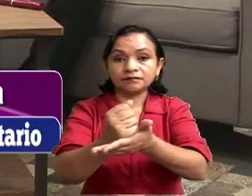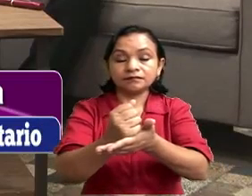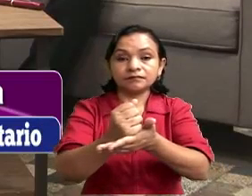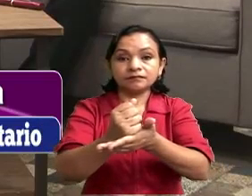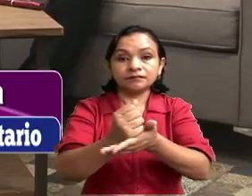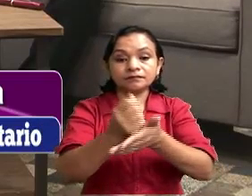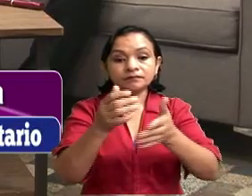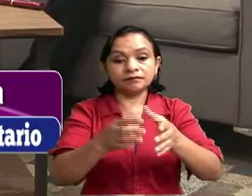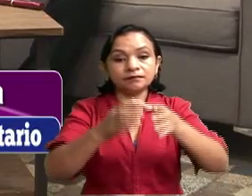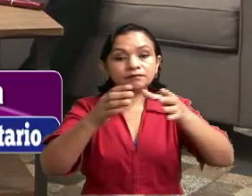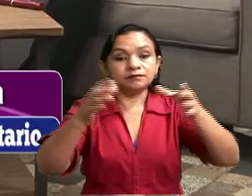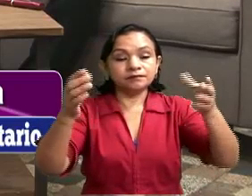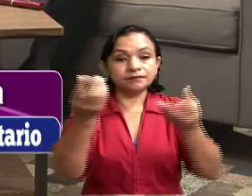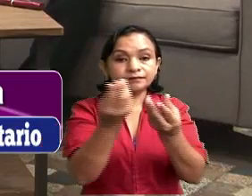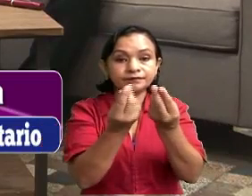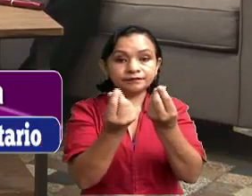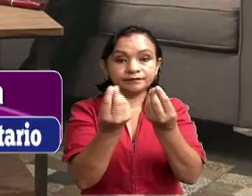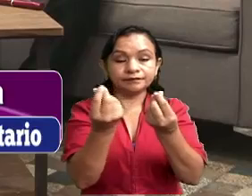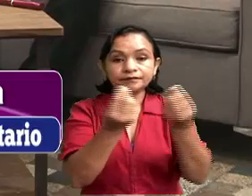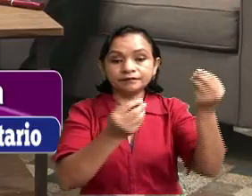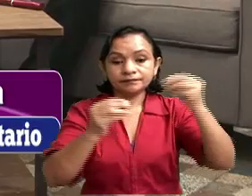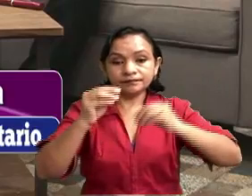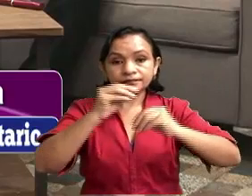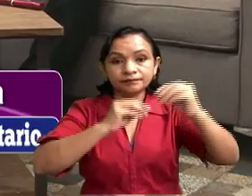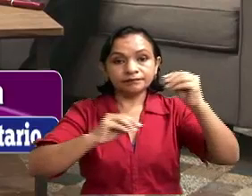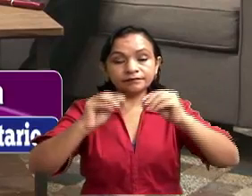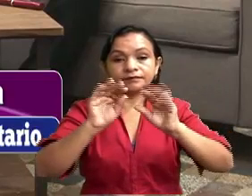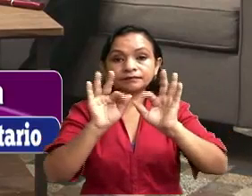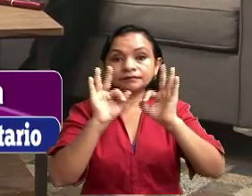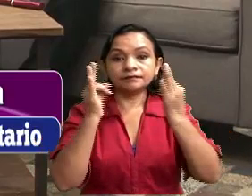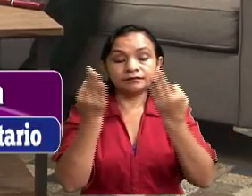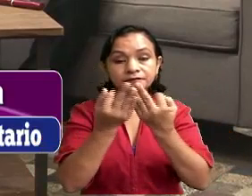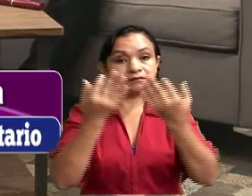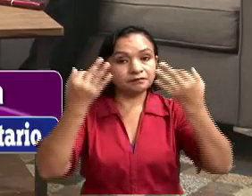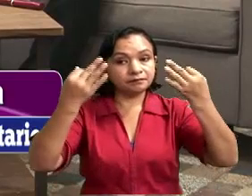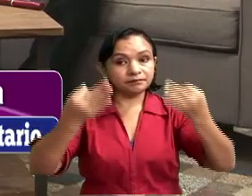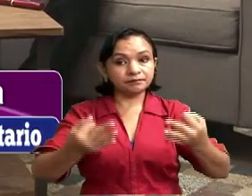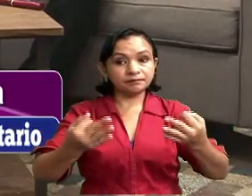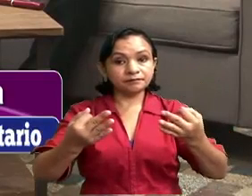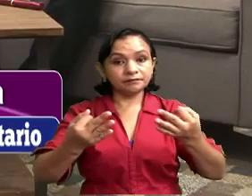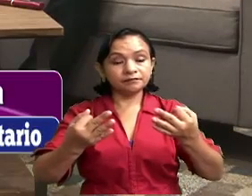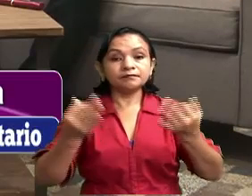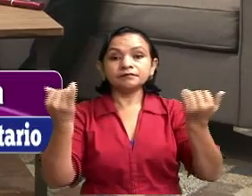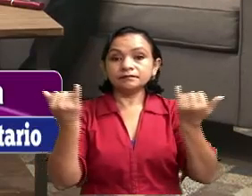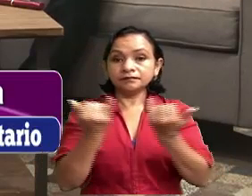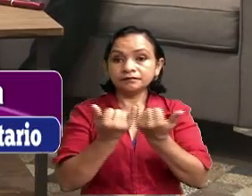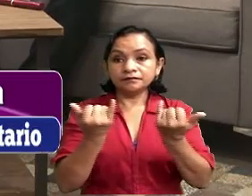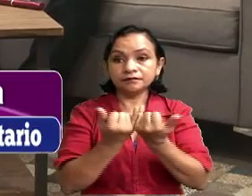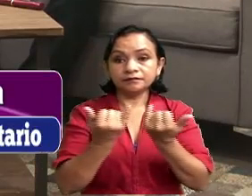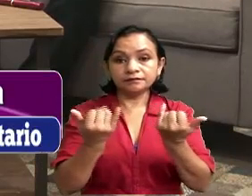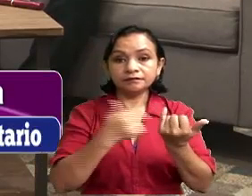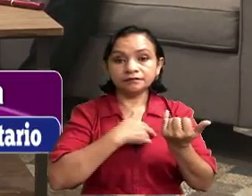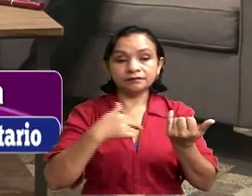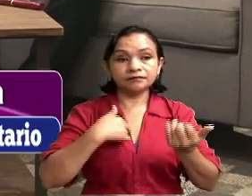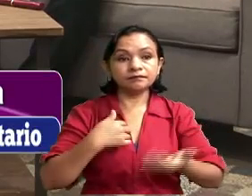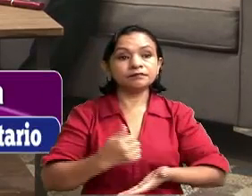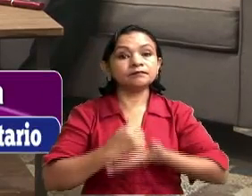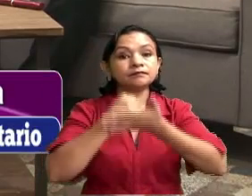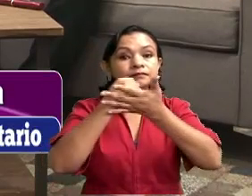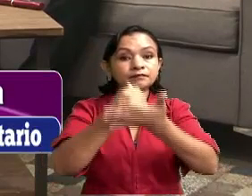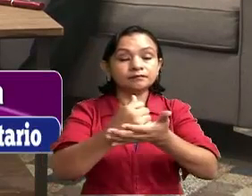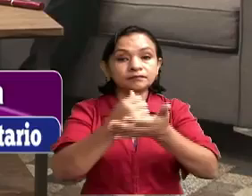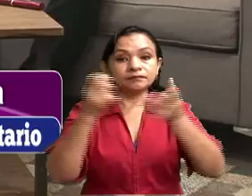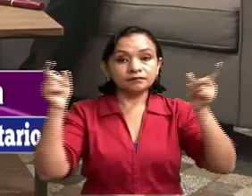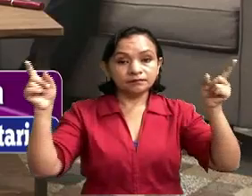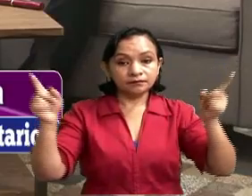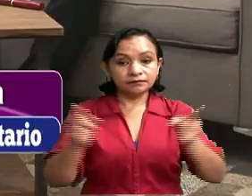en el crecimiento económico, en el bienestar de las familias, en esas comunidades, y además también permite también